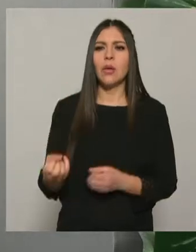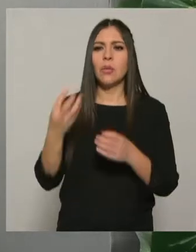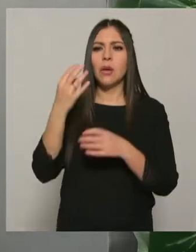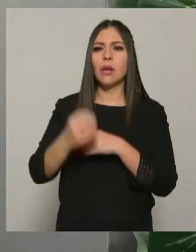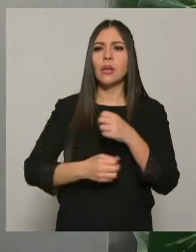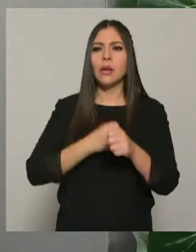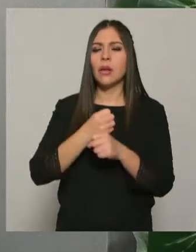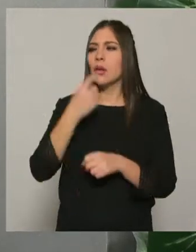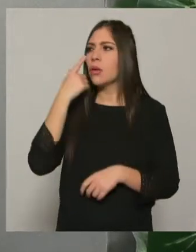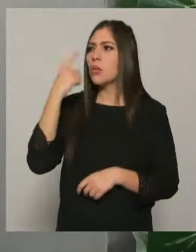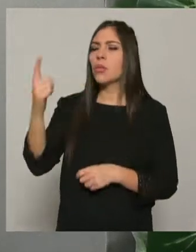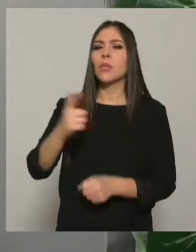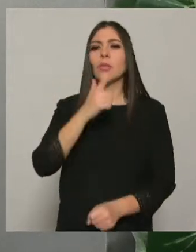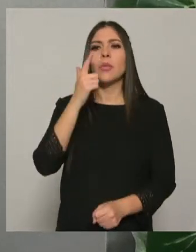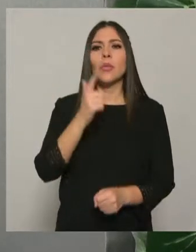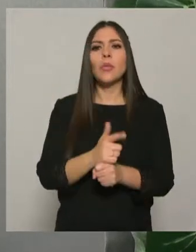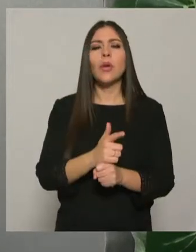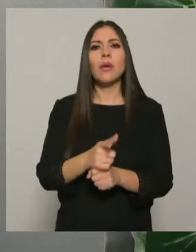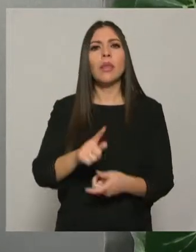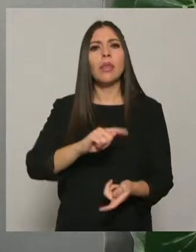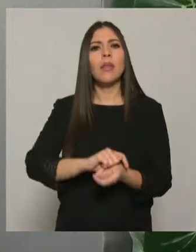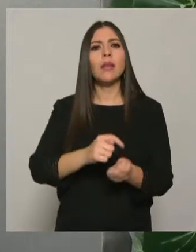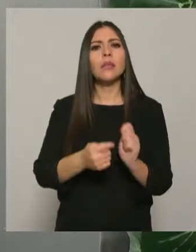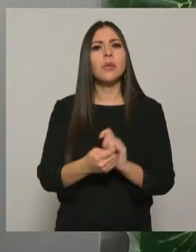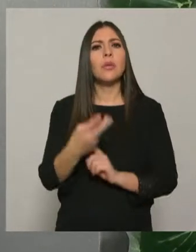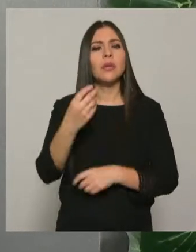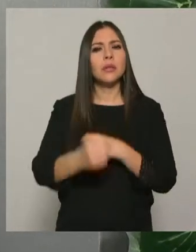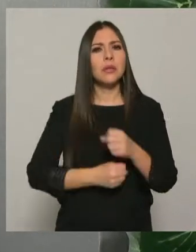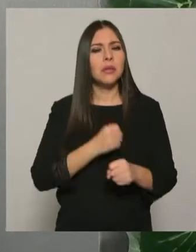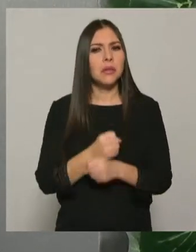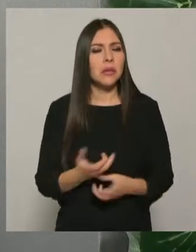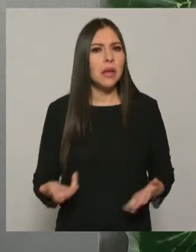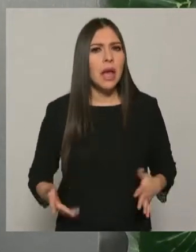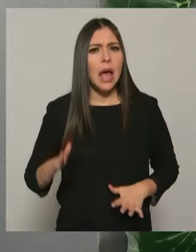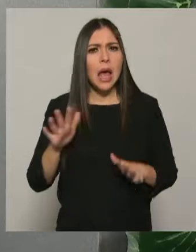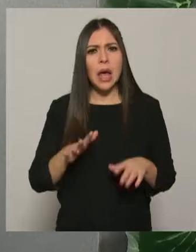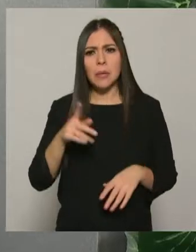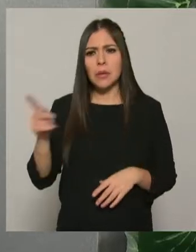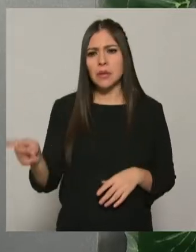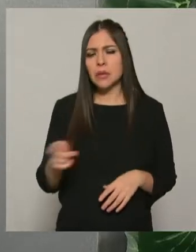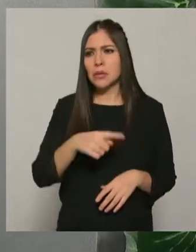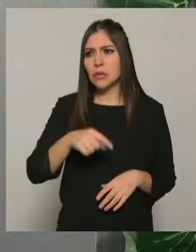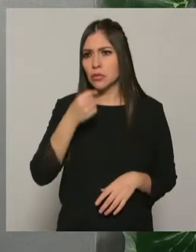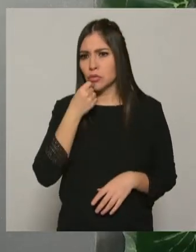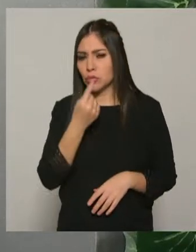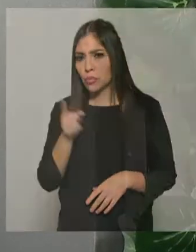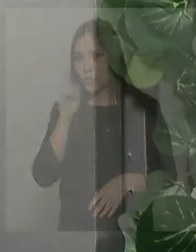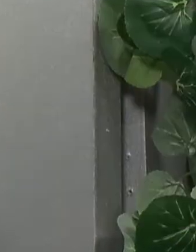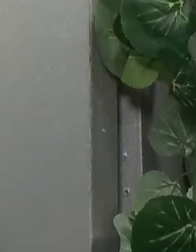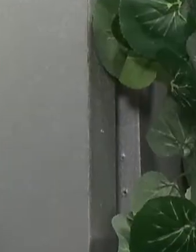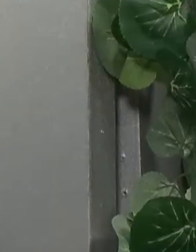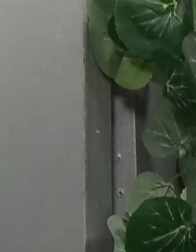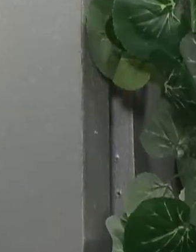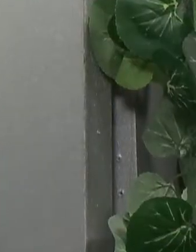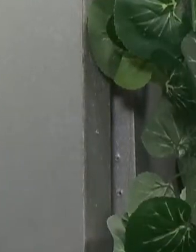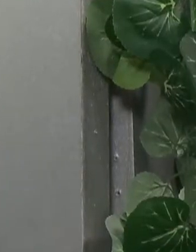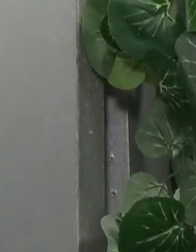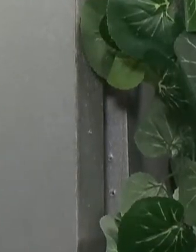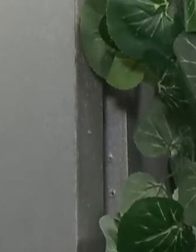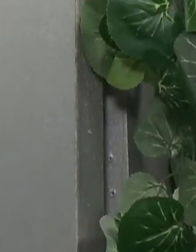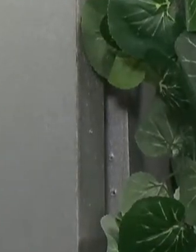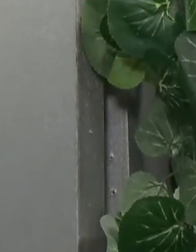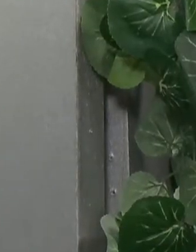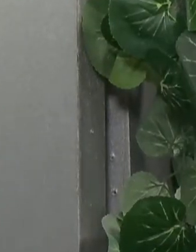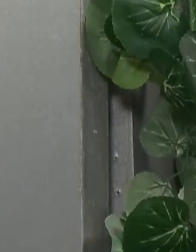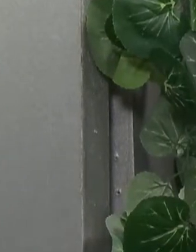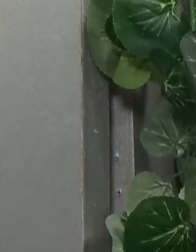de su identidad trans? Y mucha gente se pregunta, ¿hay niños trans en realidad, niñas trans? Y sí los hay. La maestra